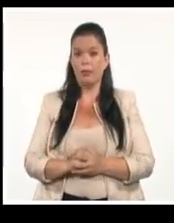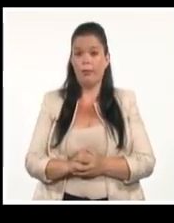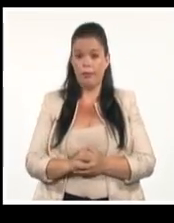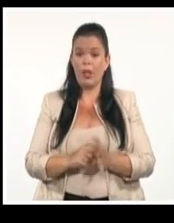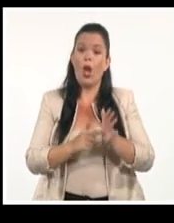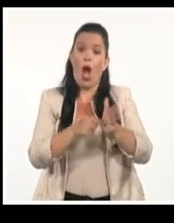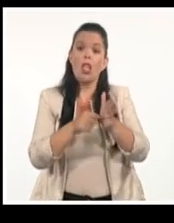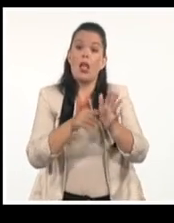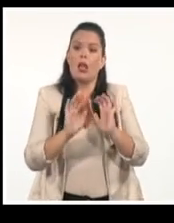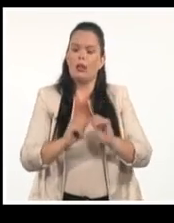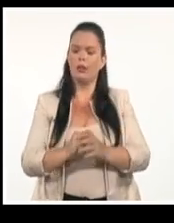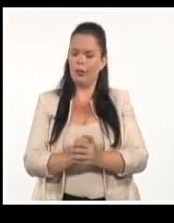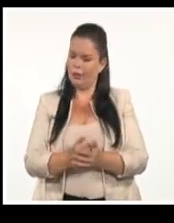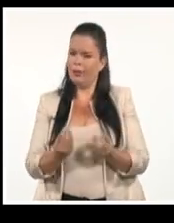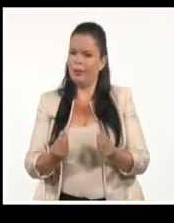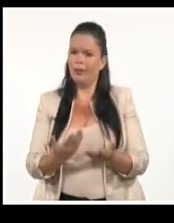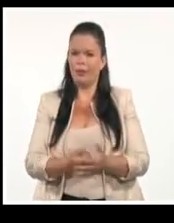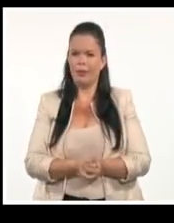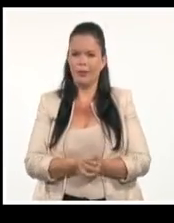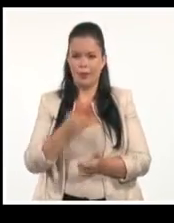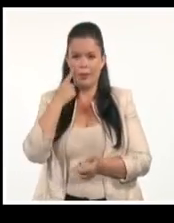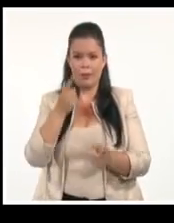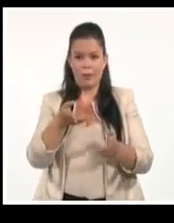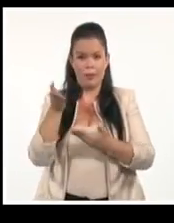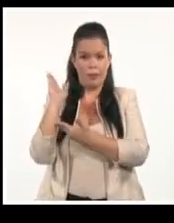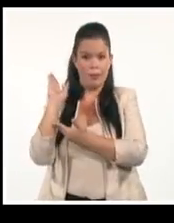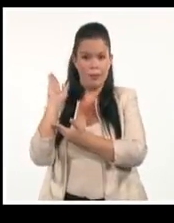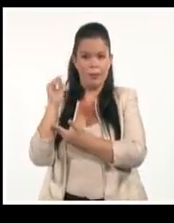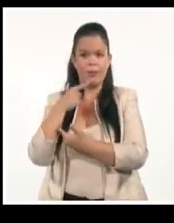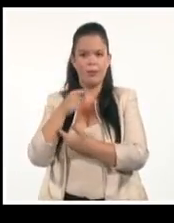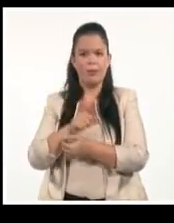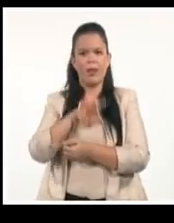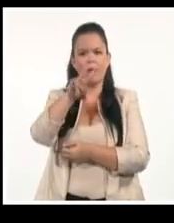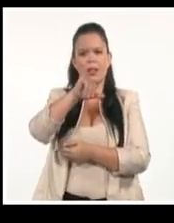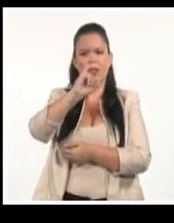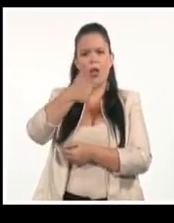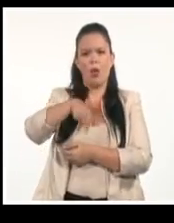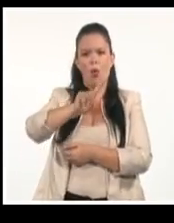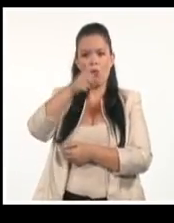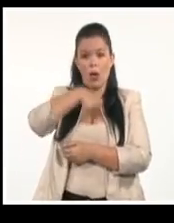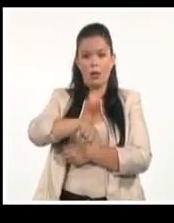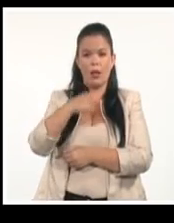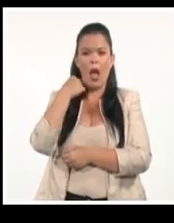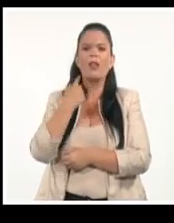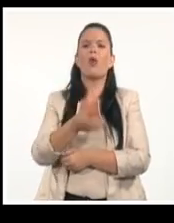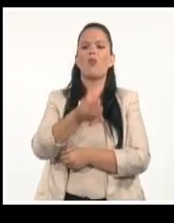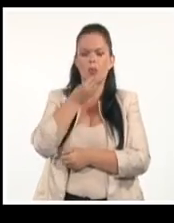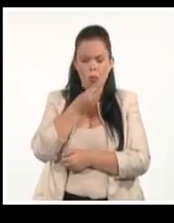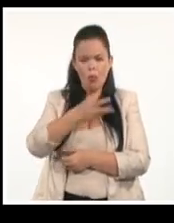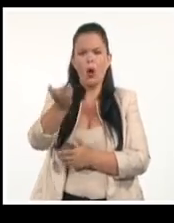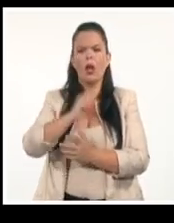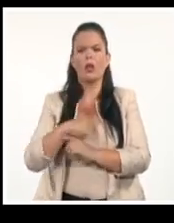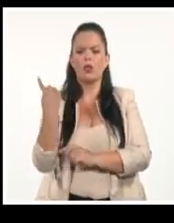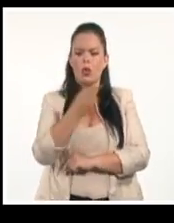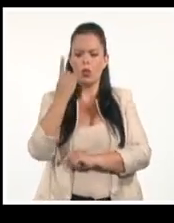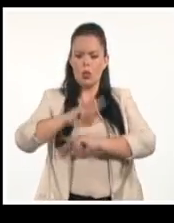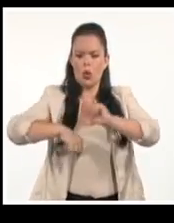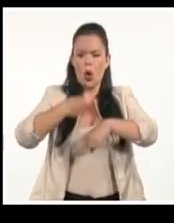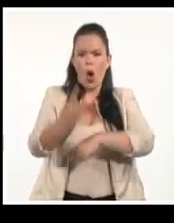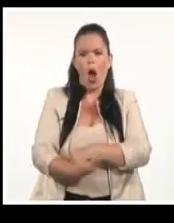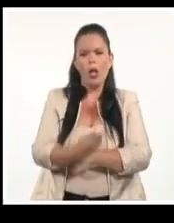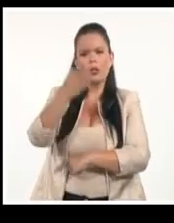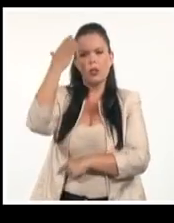aquí en este noticiero de televisión. 26 de julio de este año, 10 de la mañana. Se pudo y se puede. Vamos duro con la dictadura, todos a